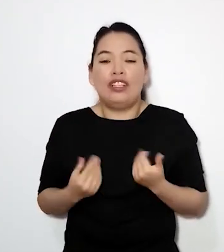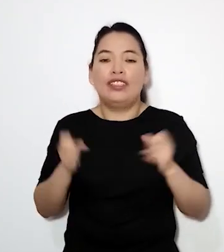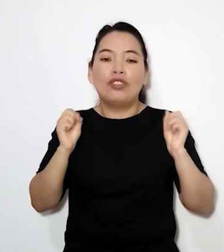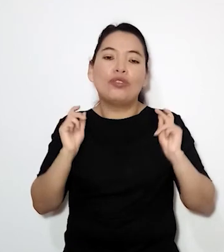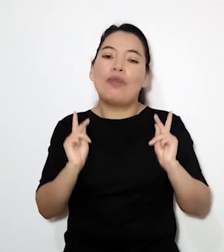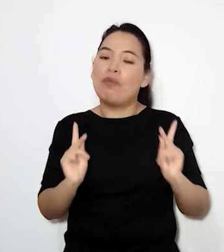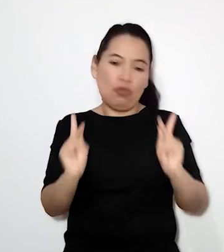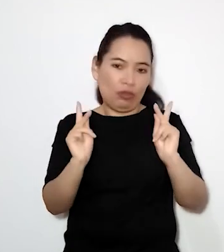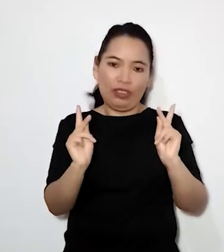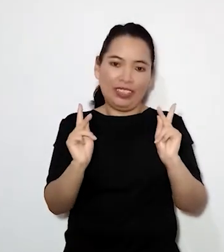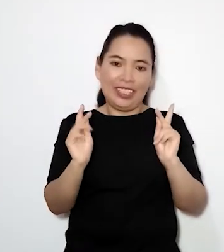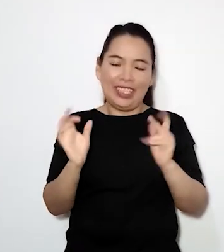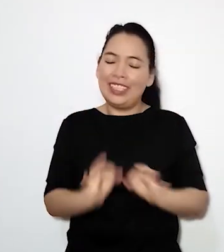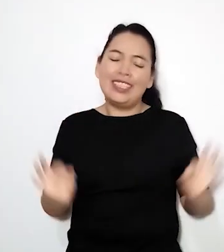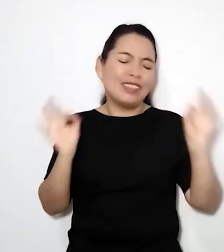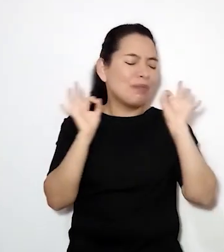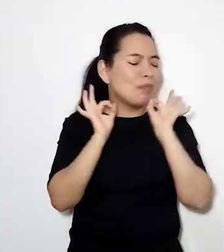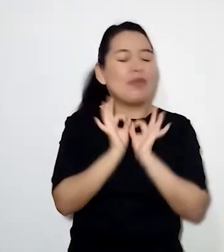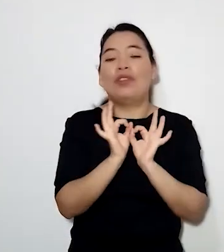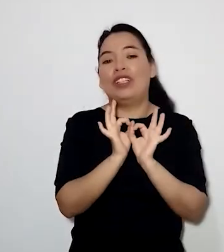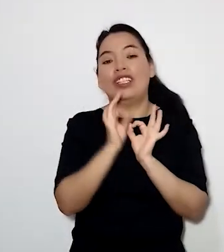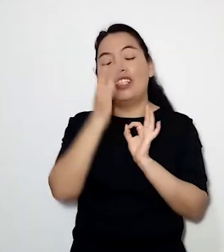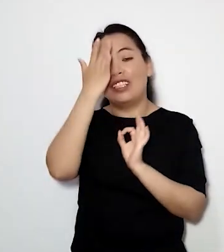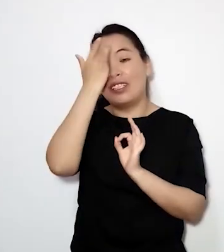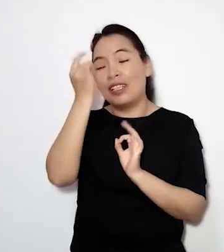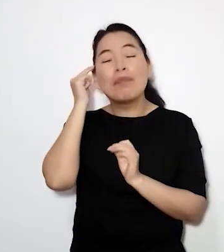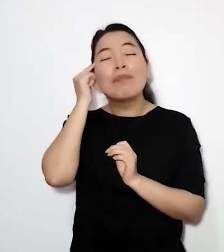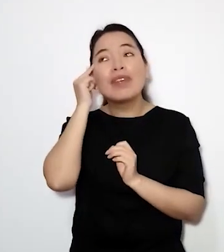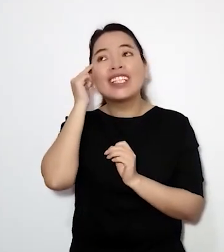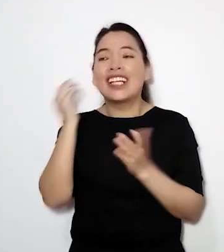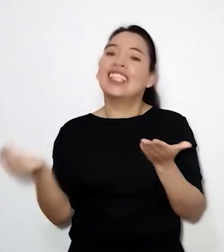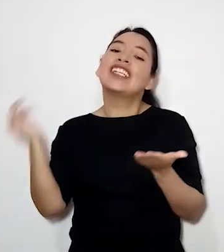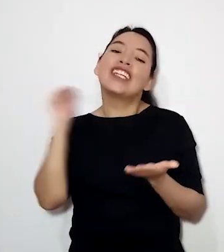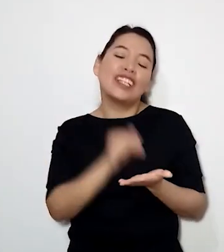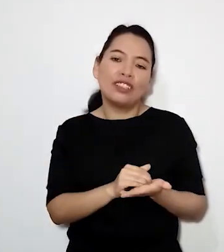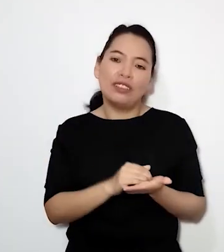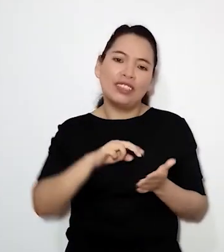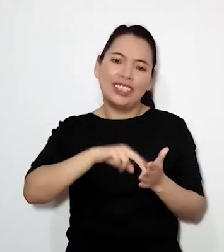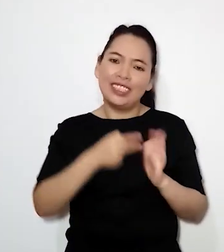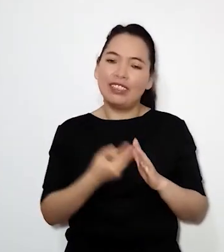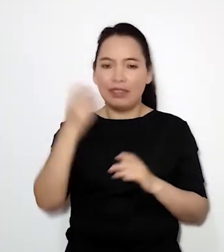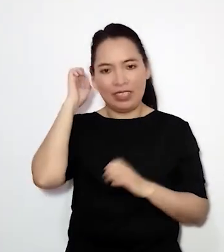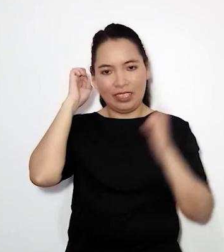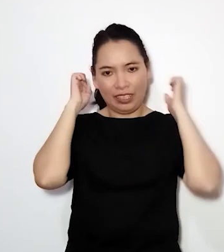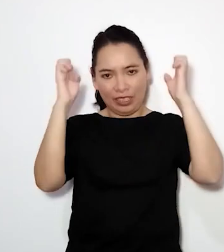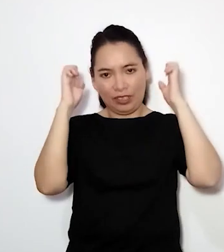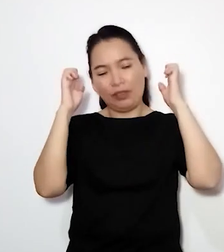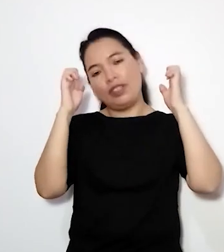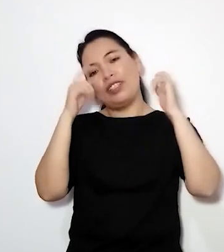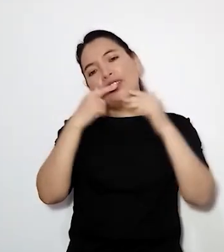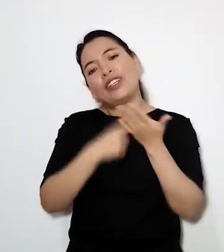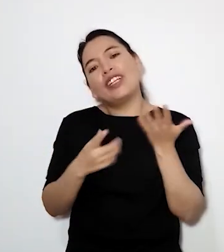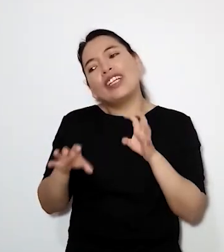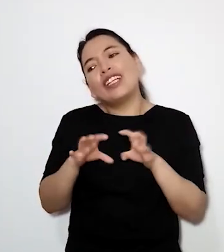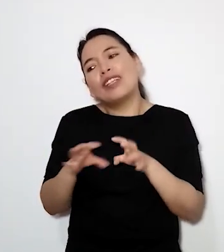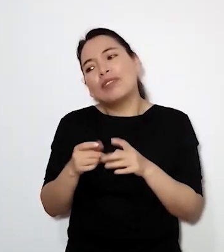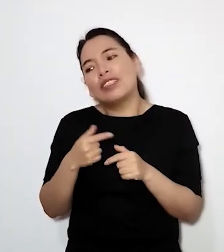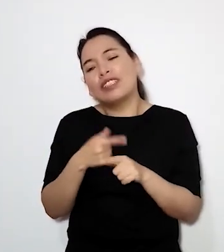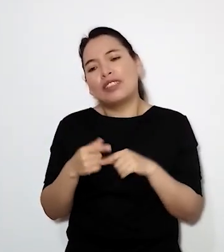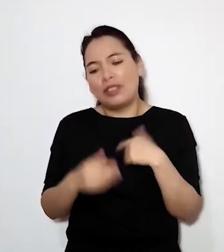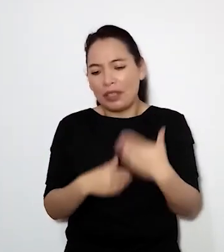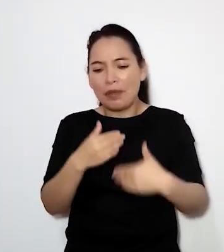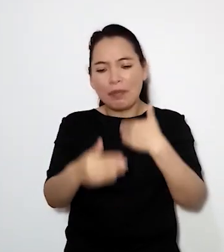importante de repensar qué significa educación y qué es lo que estamos poniendo en ese proceso de